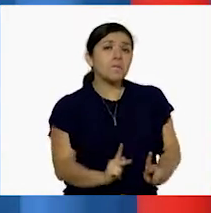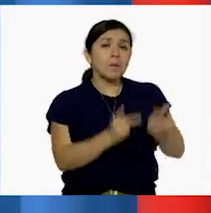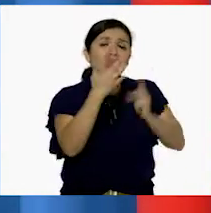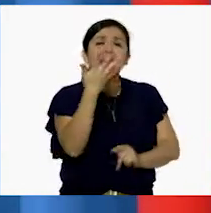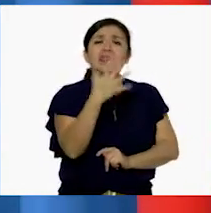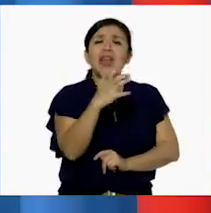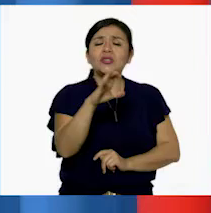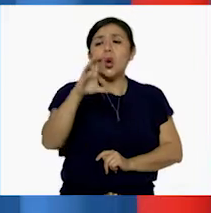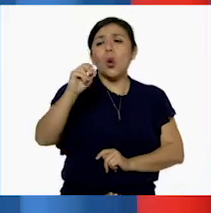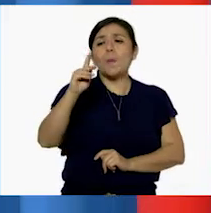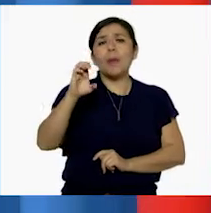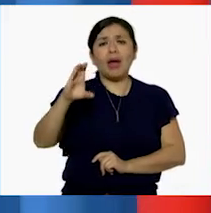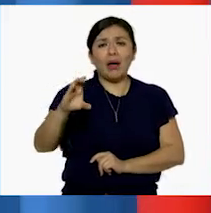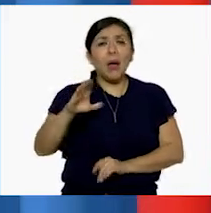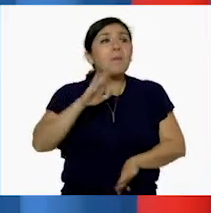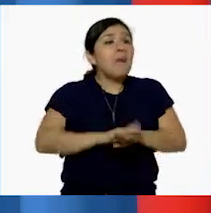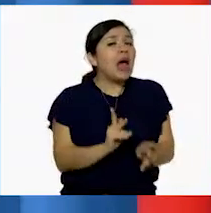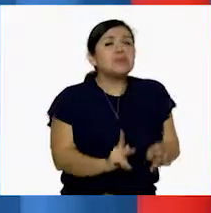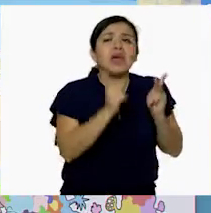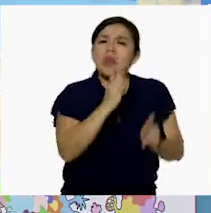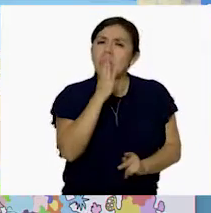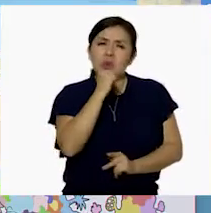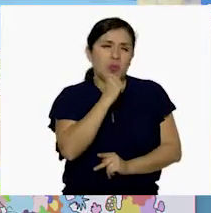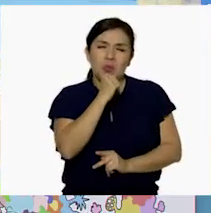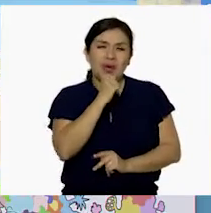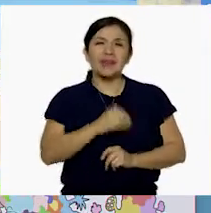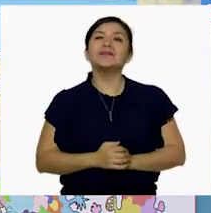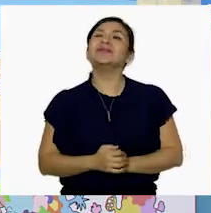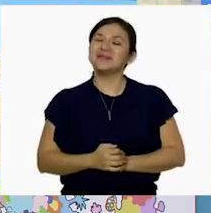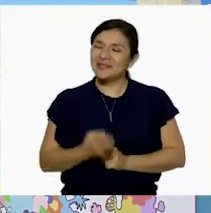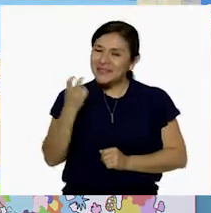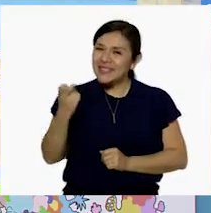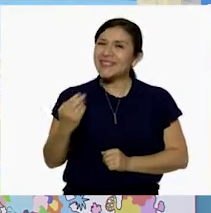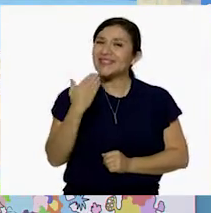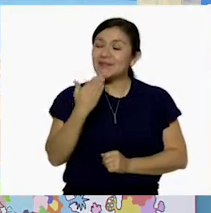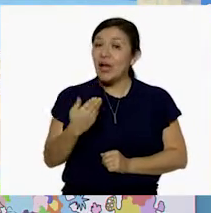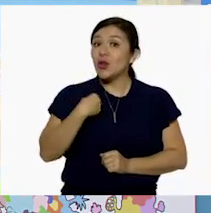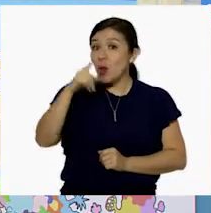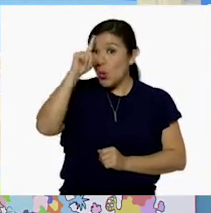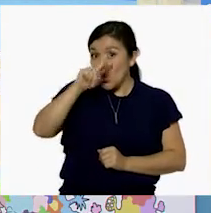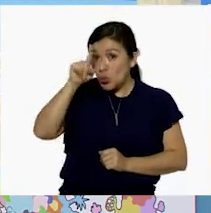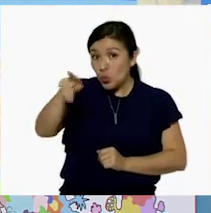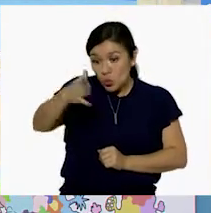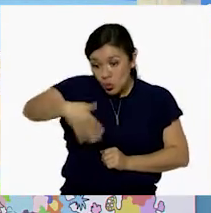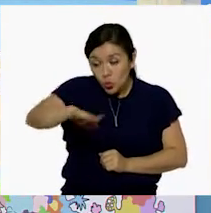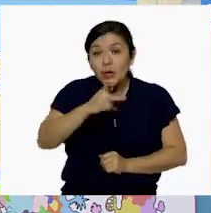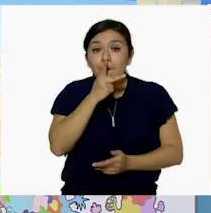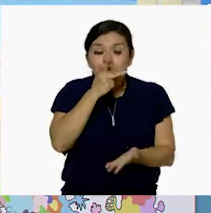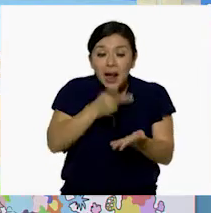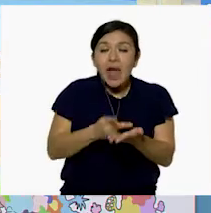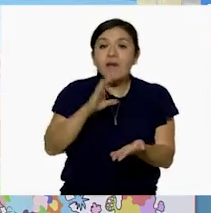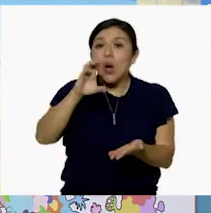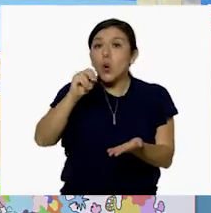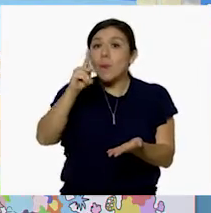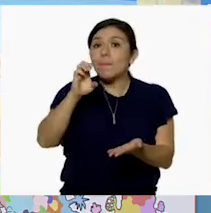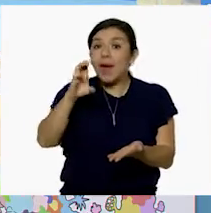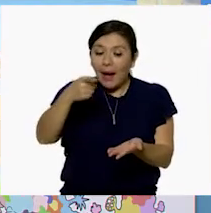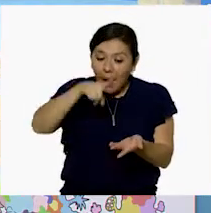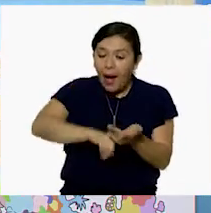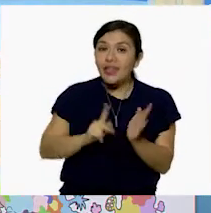10 kopeks, no podía valer más. Muy bien, María, te sugiero que busques la palabra kopek en